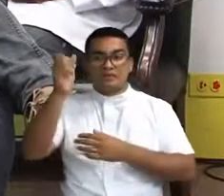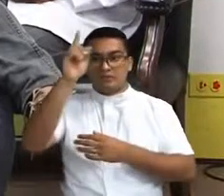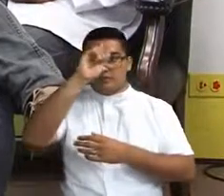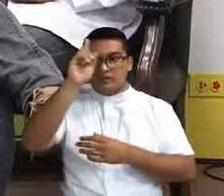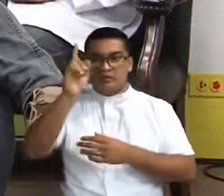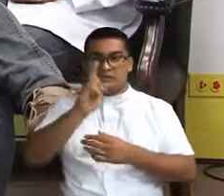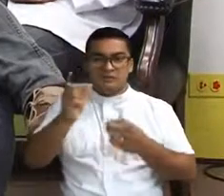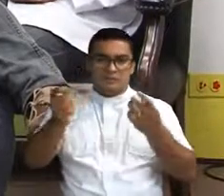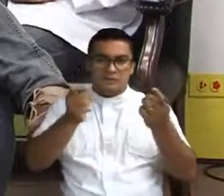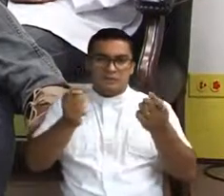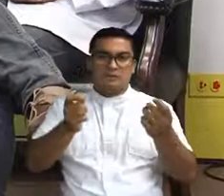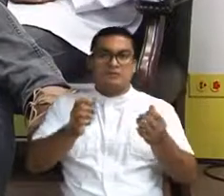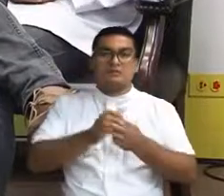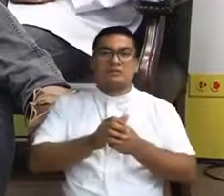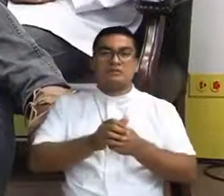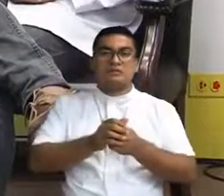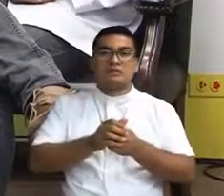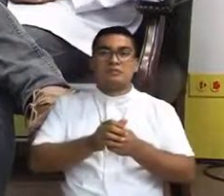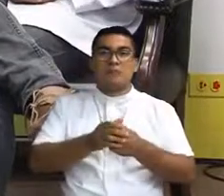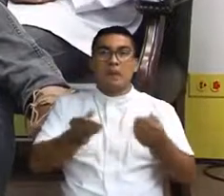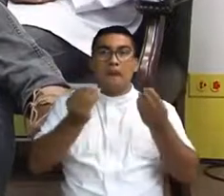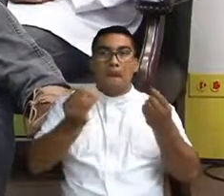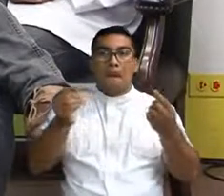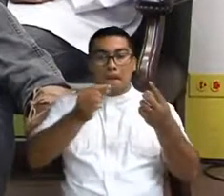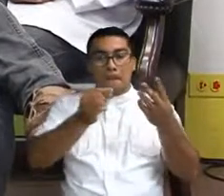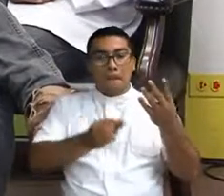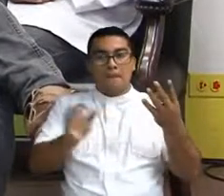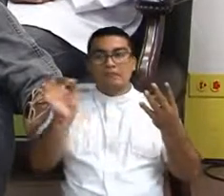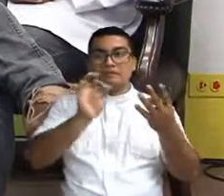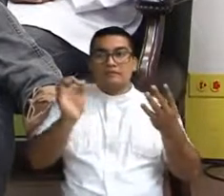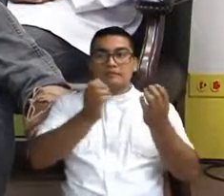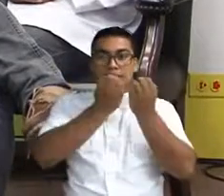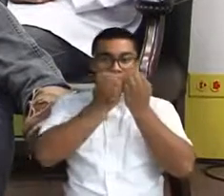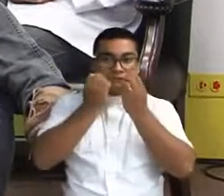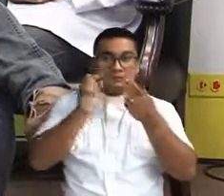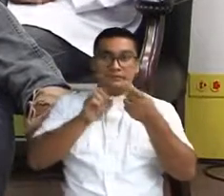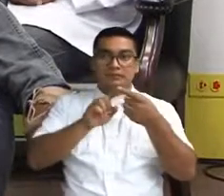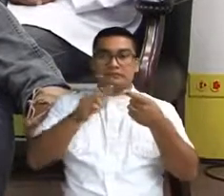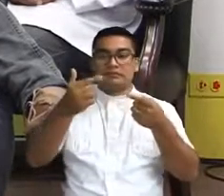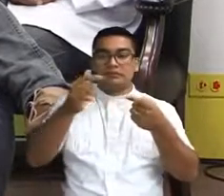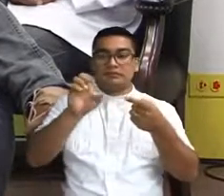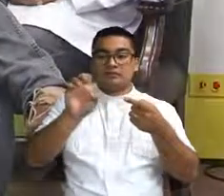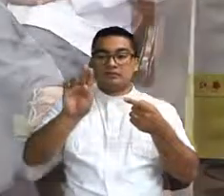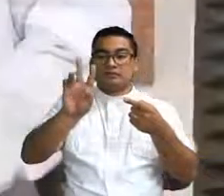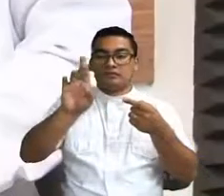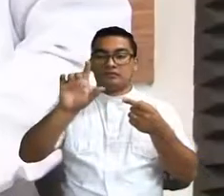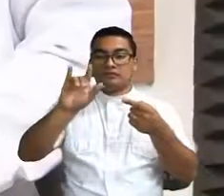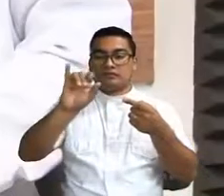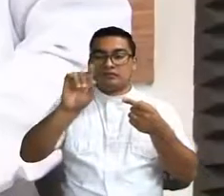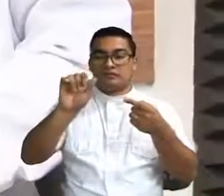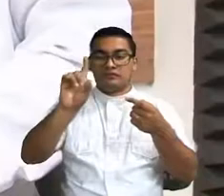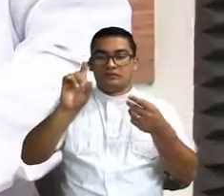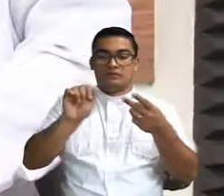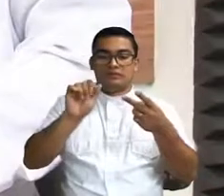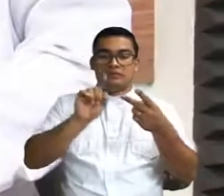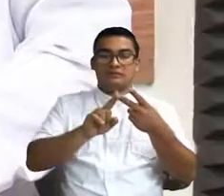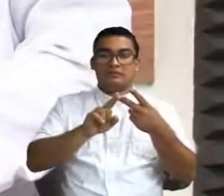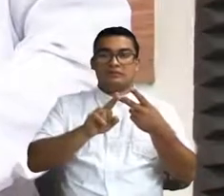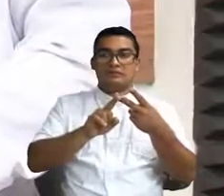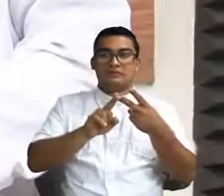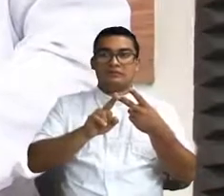domina. ¿Y cuántos tipos de ansiedad existen? Bueno, existe la ansiedad generalizada, la